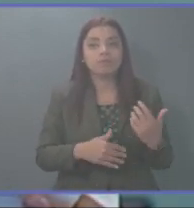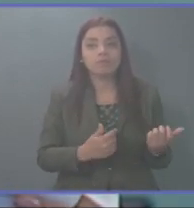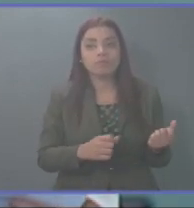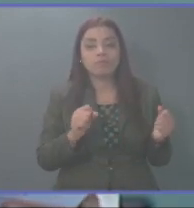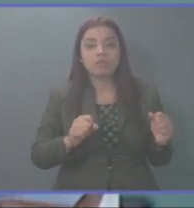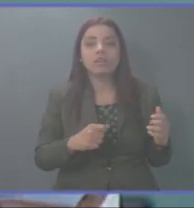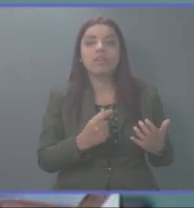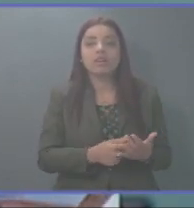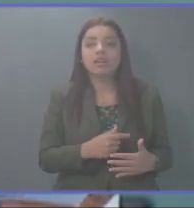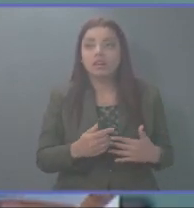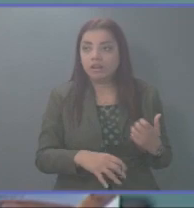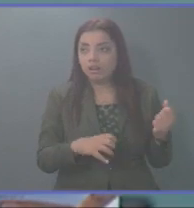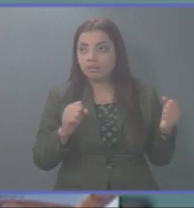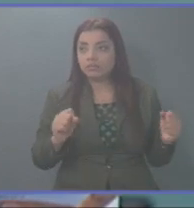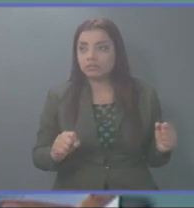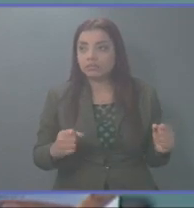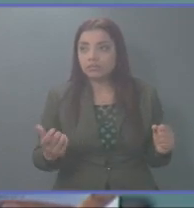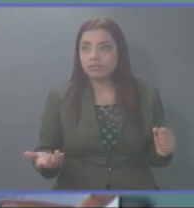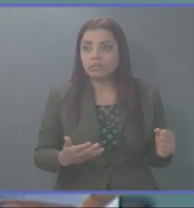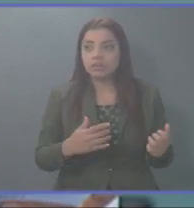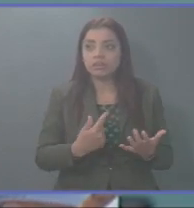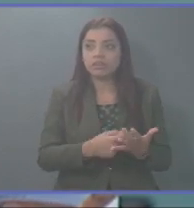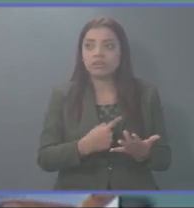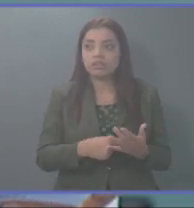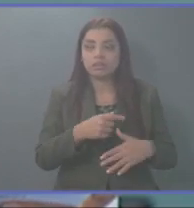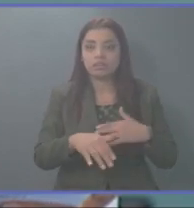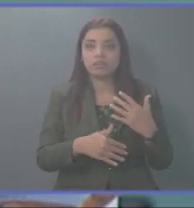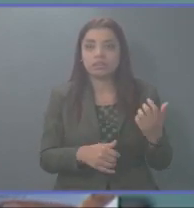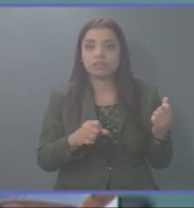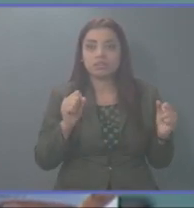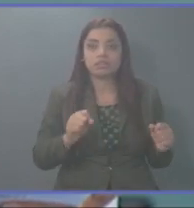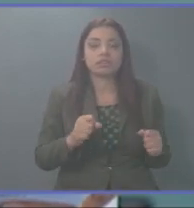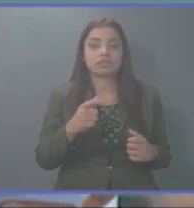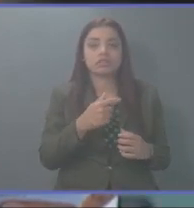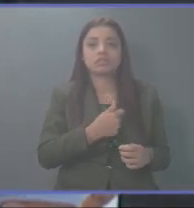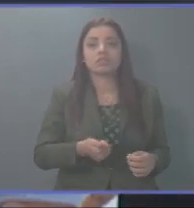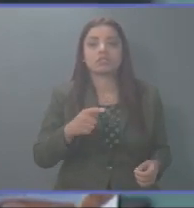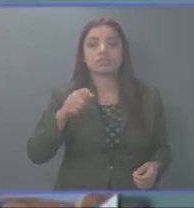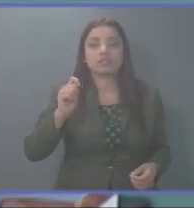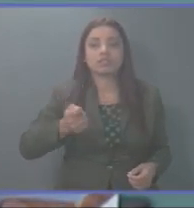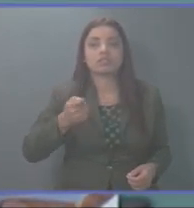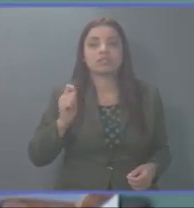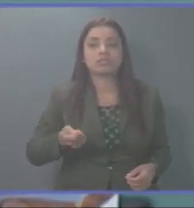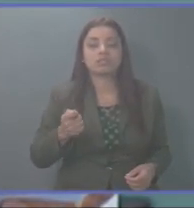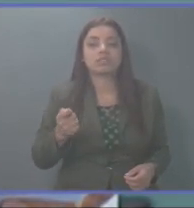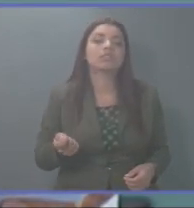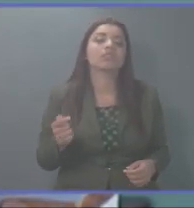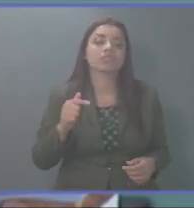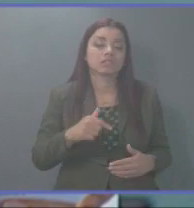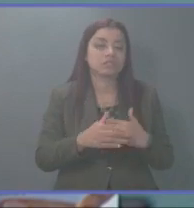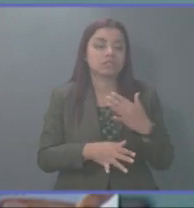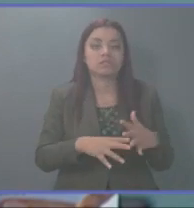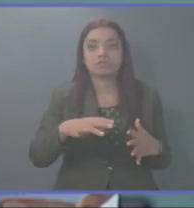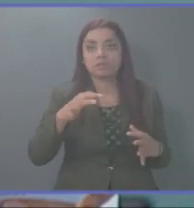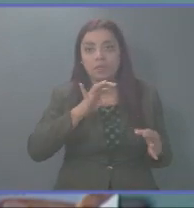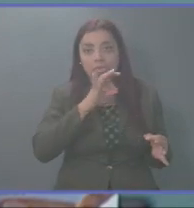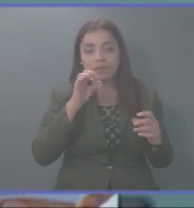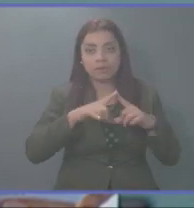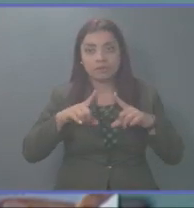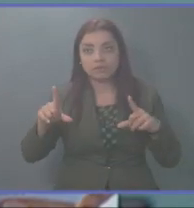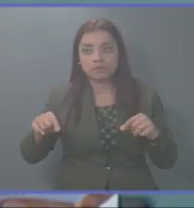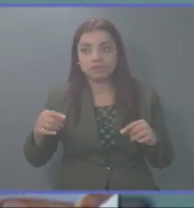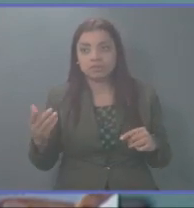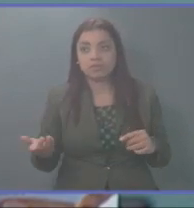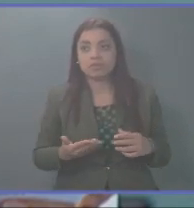por vía postal o por entrega personal en las oficinas dispuestas por el tribunal para tal fin, Este sobre deberá llegar a más